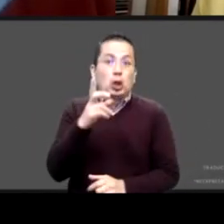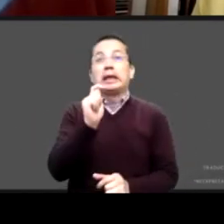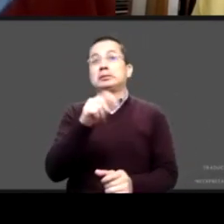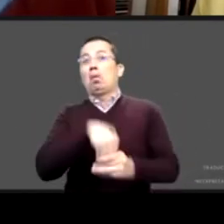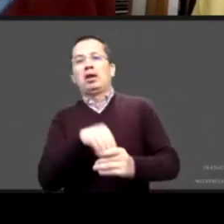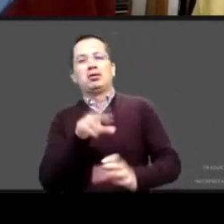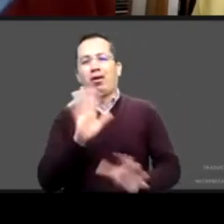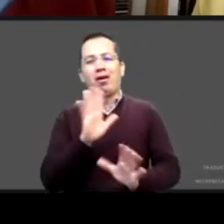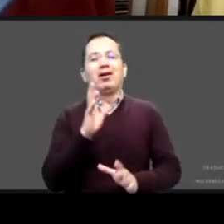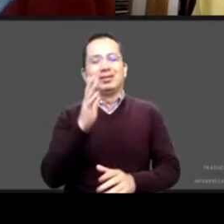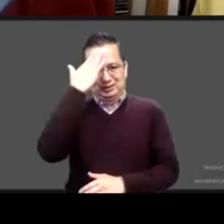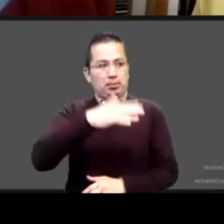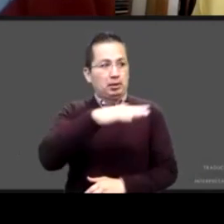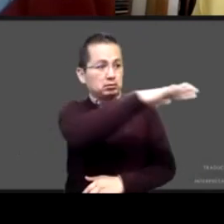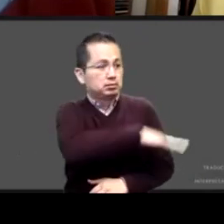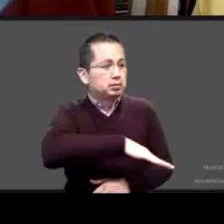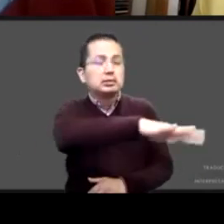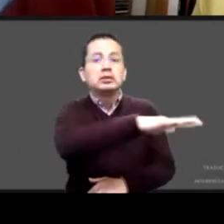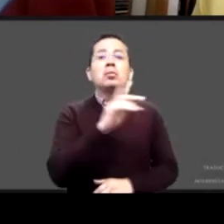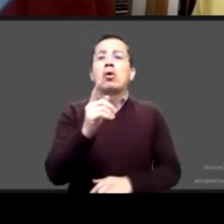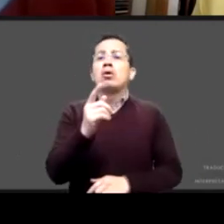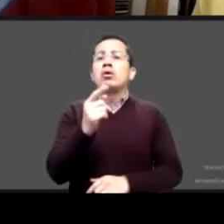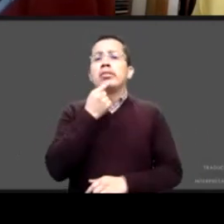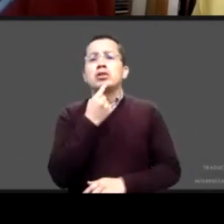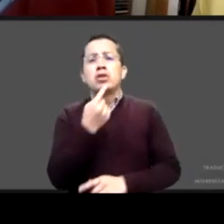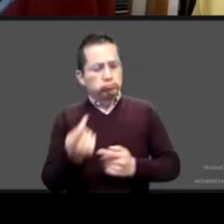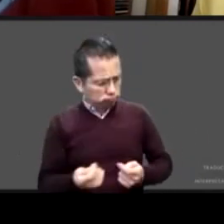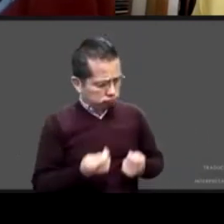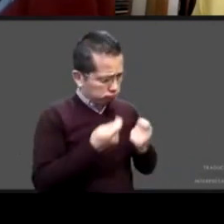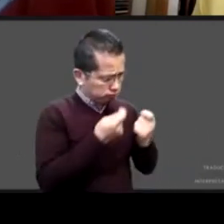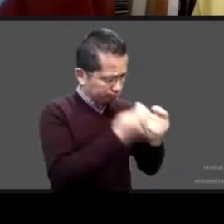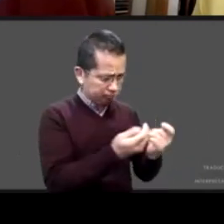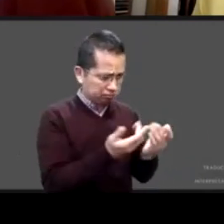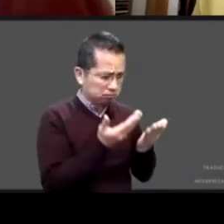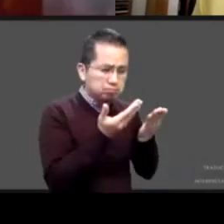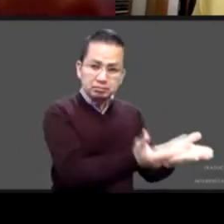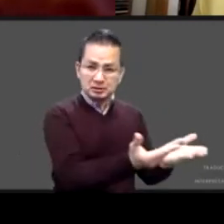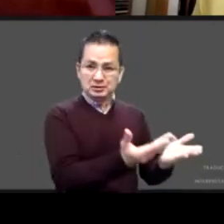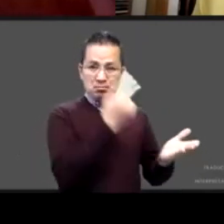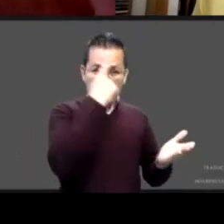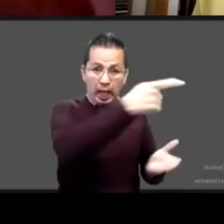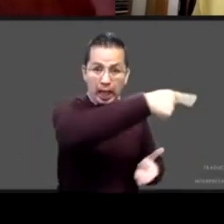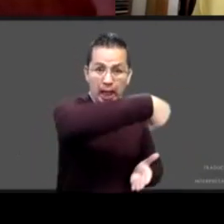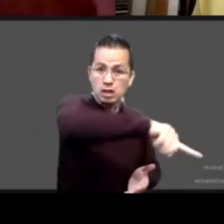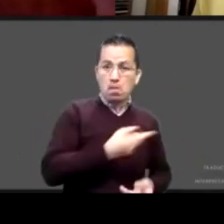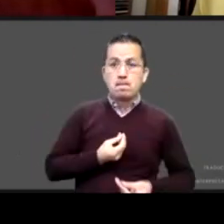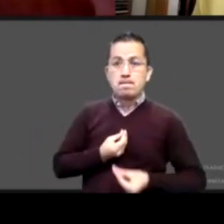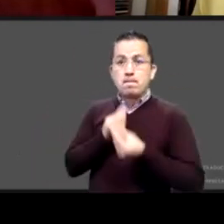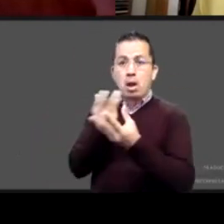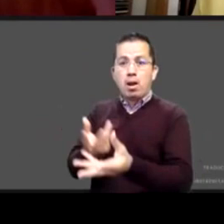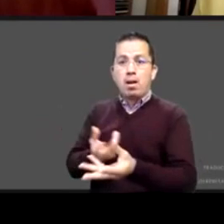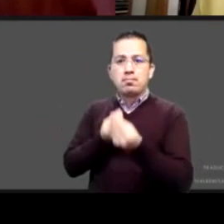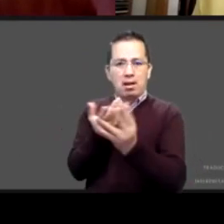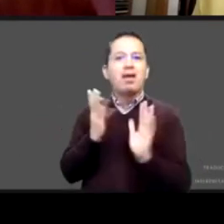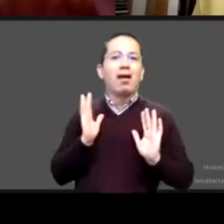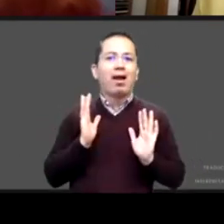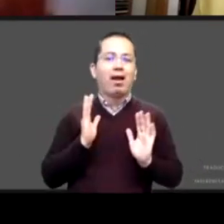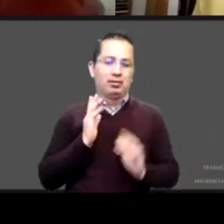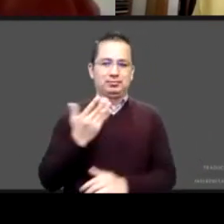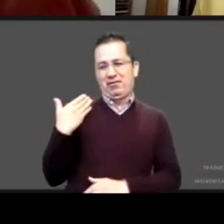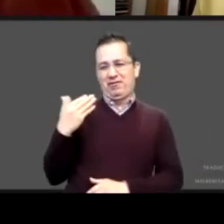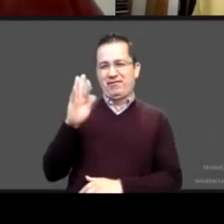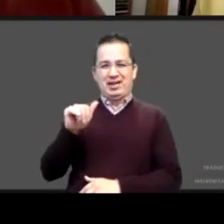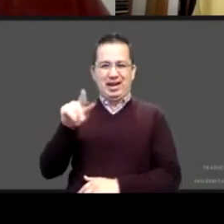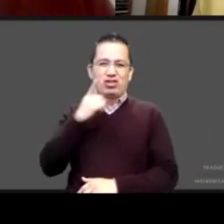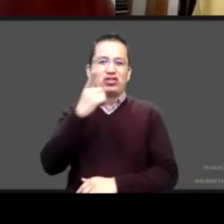decías, Fernando, hoy en la presentación, es algo que podemos perfectamente recibir como